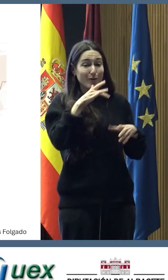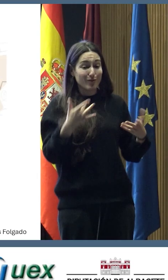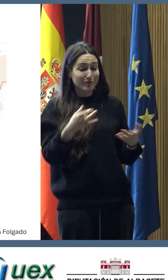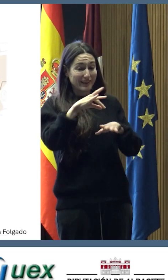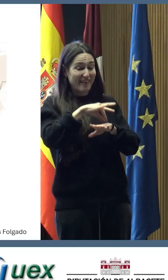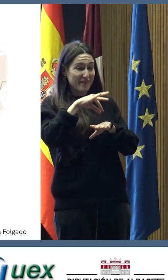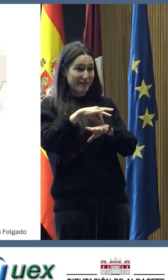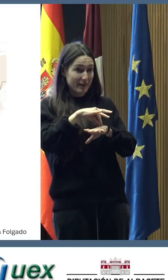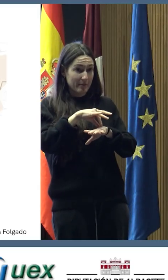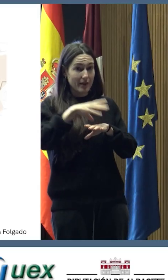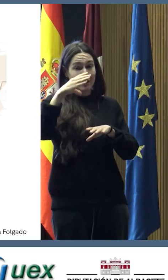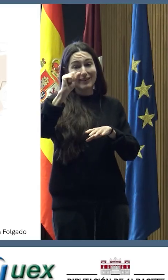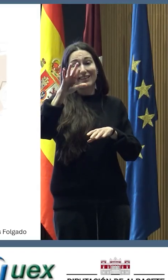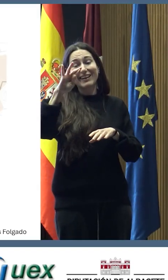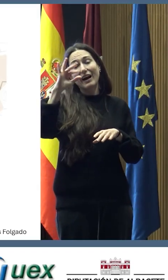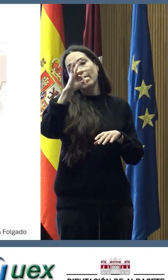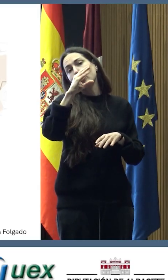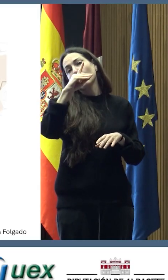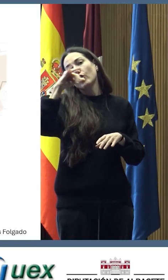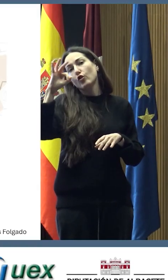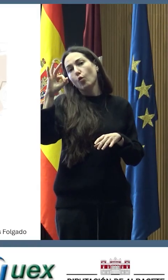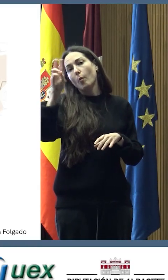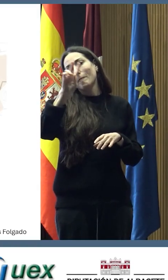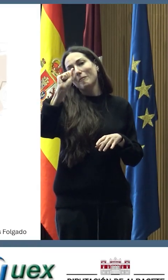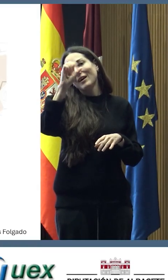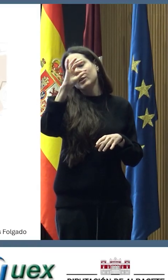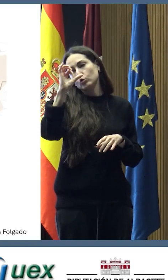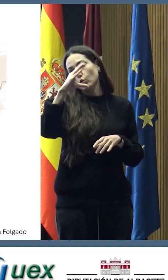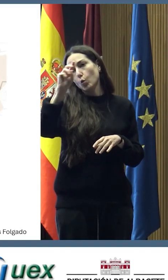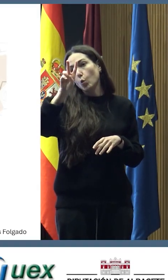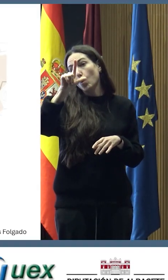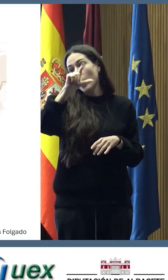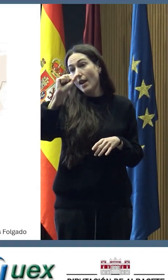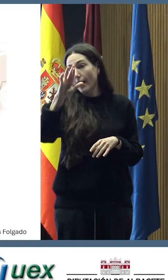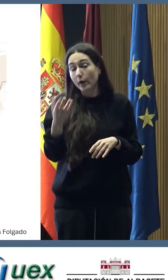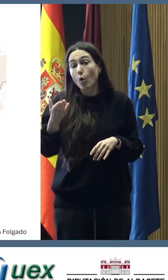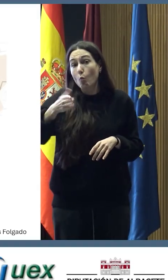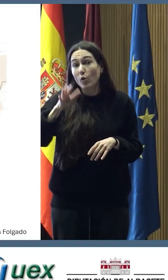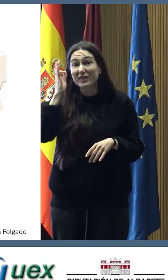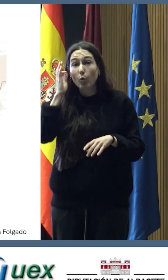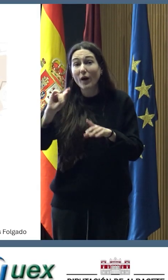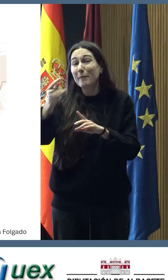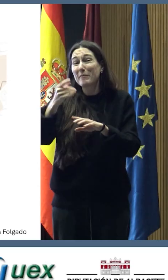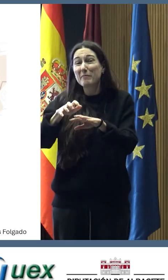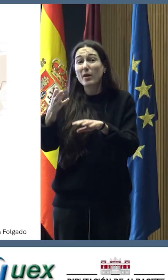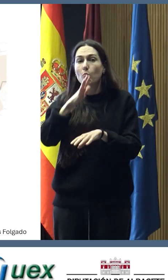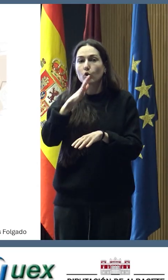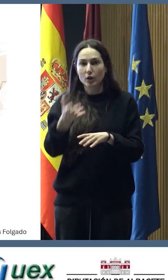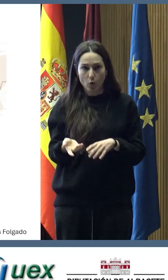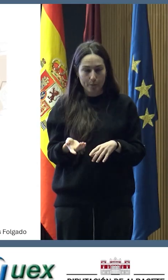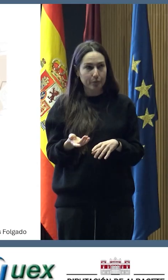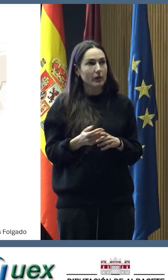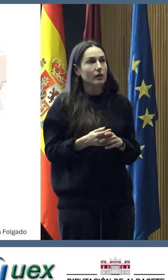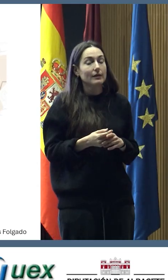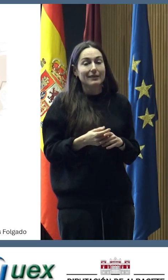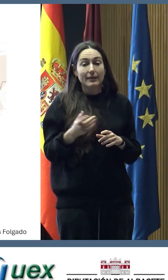cardiovascular o cerebro cardiovascular es la principal causa de muerte en las mujeres y una de